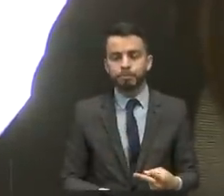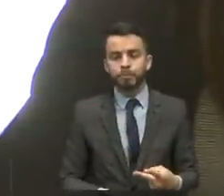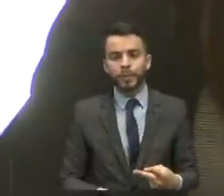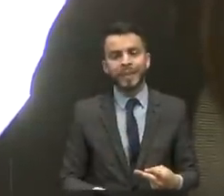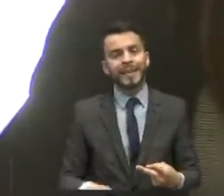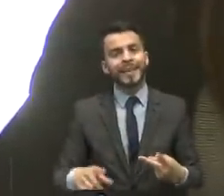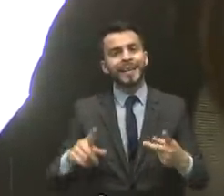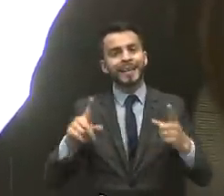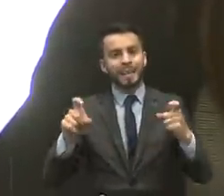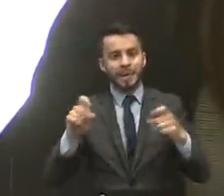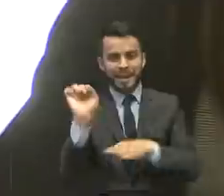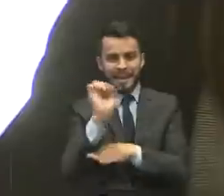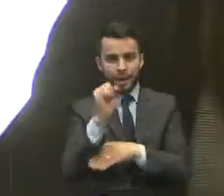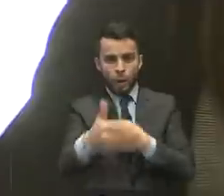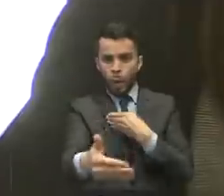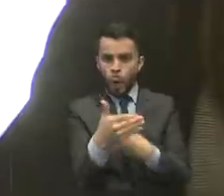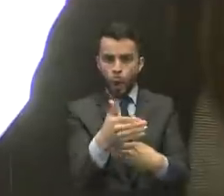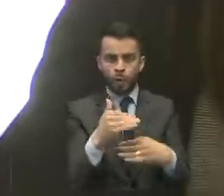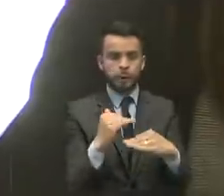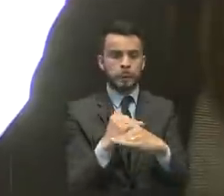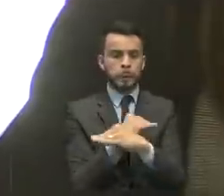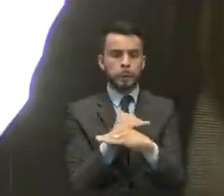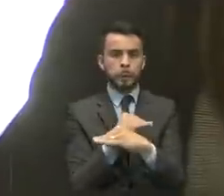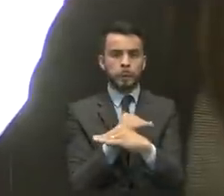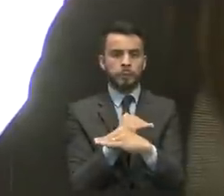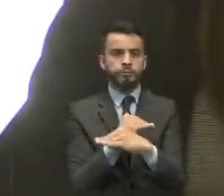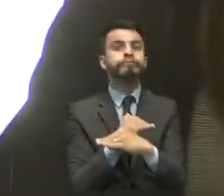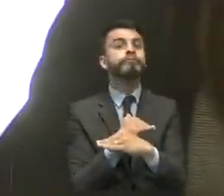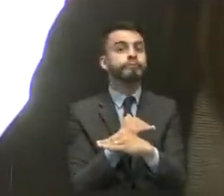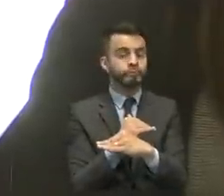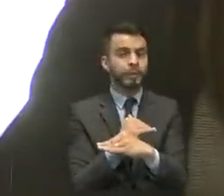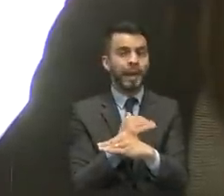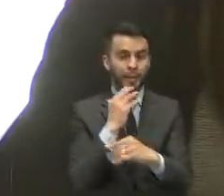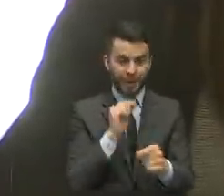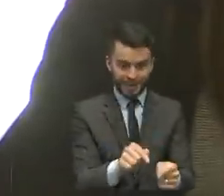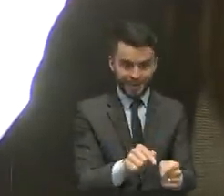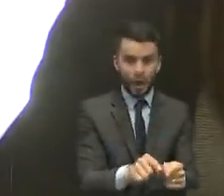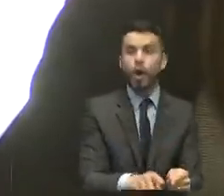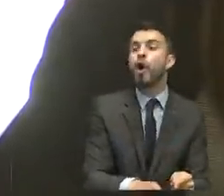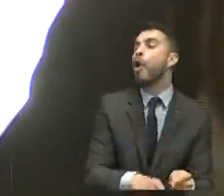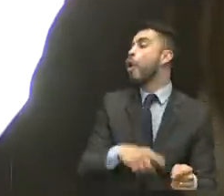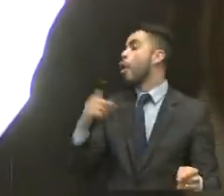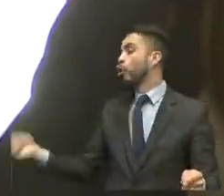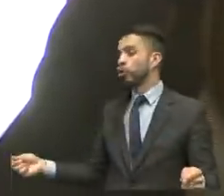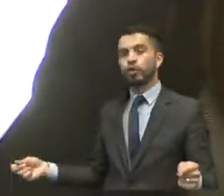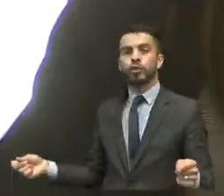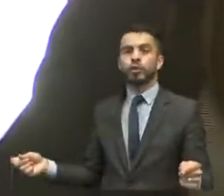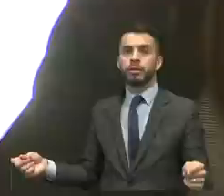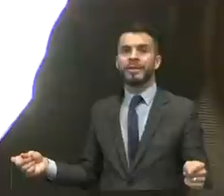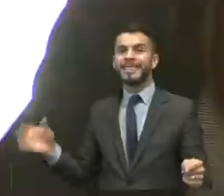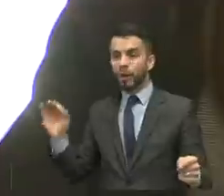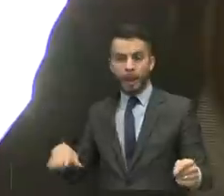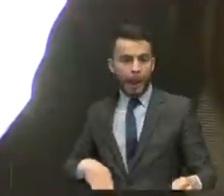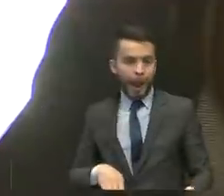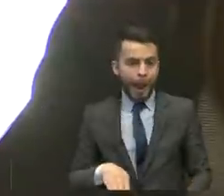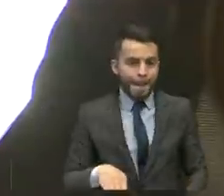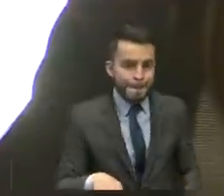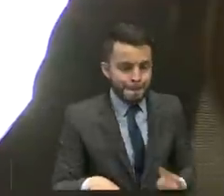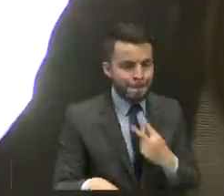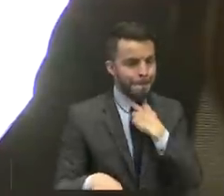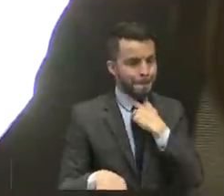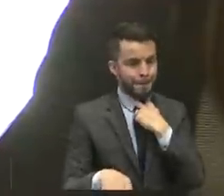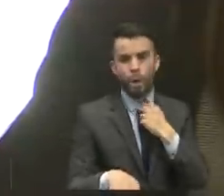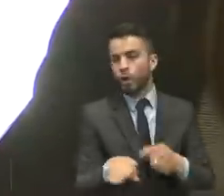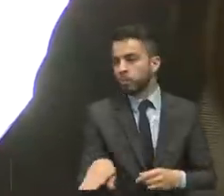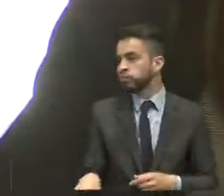los carriles para los vehículos, ¿se tiene algún plan de choque en otras vías de la ciudad, teniendo en cuenta que probablemente pues otras vías se